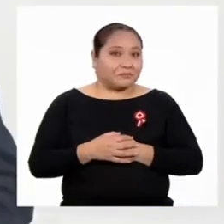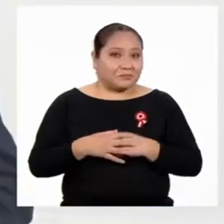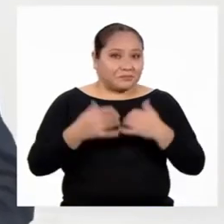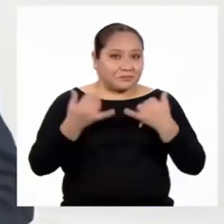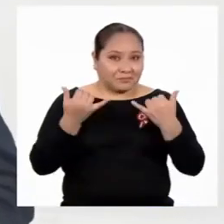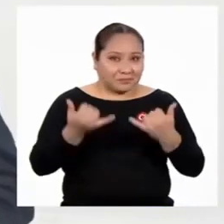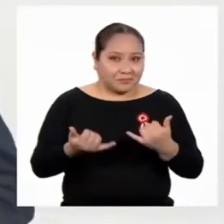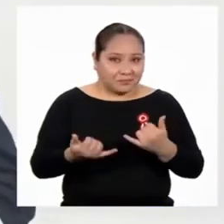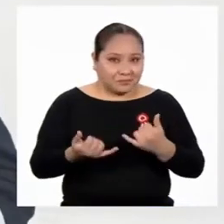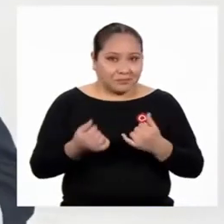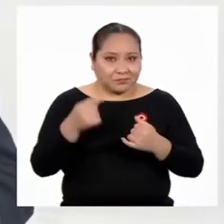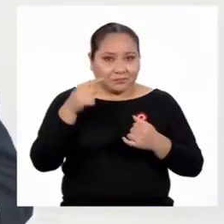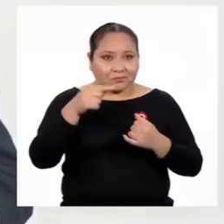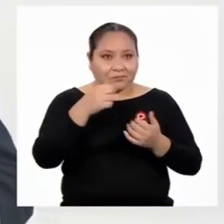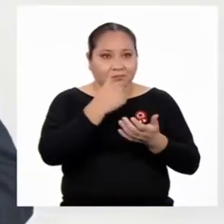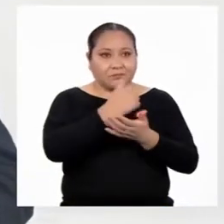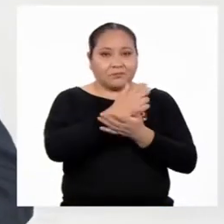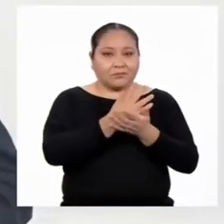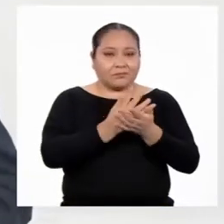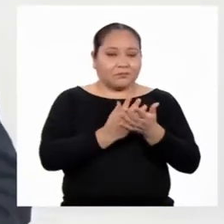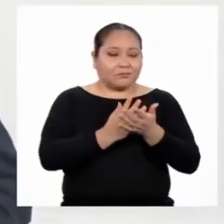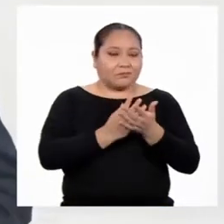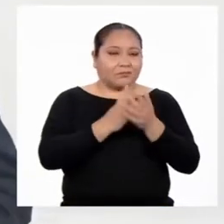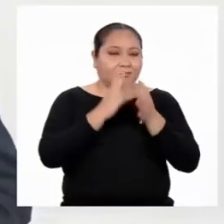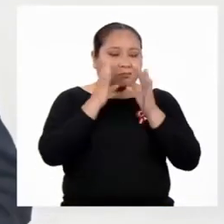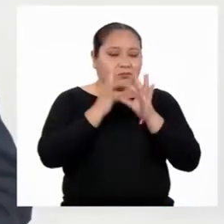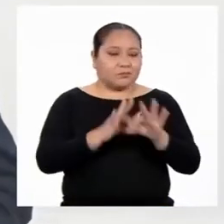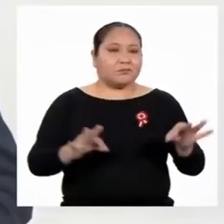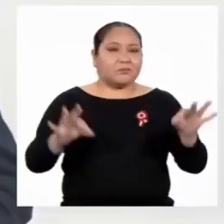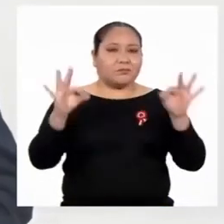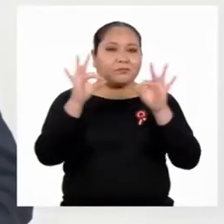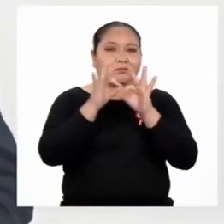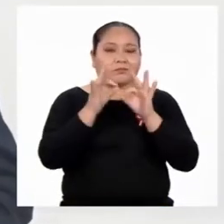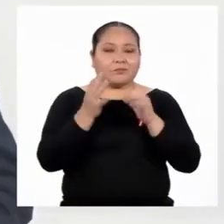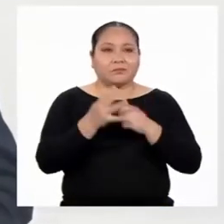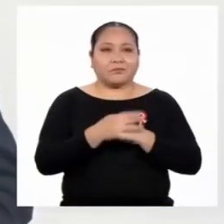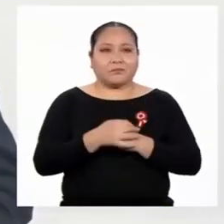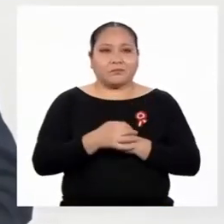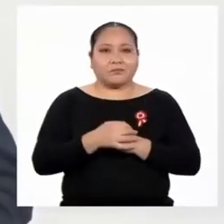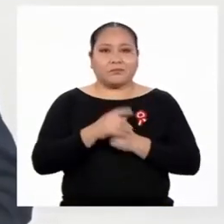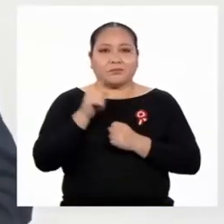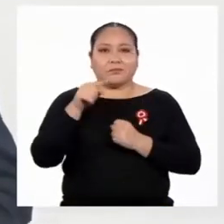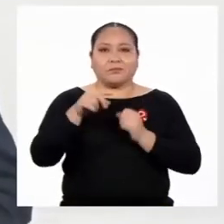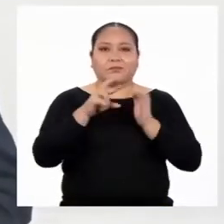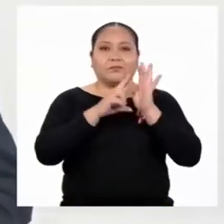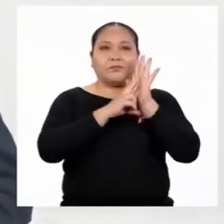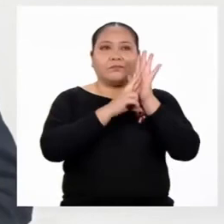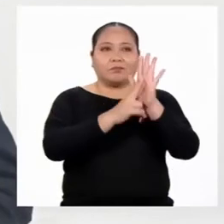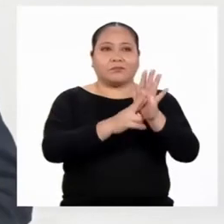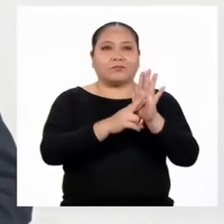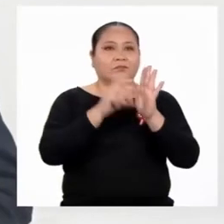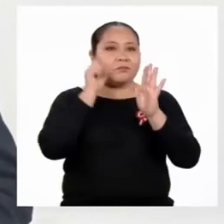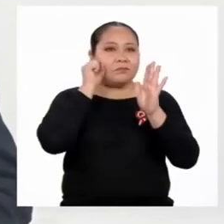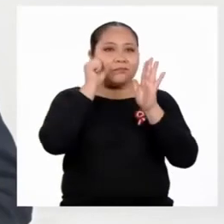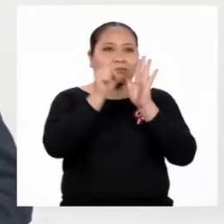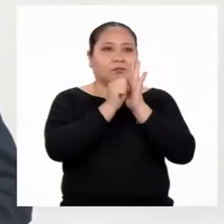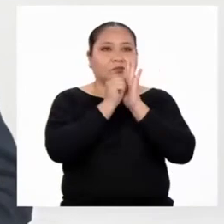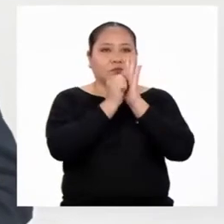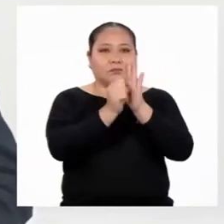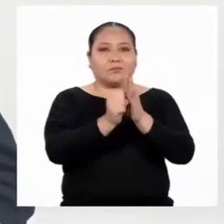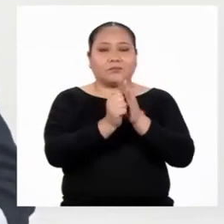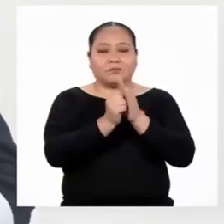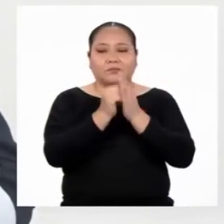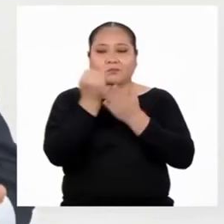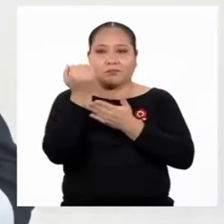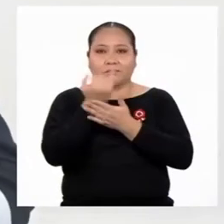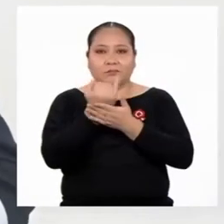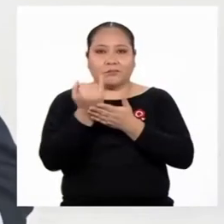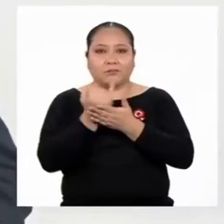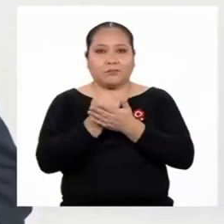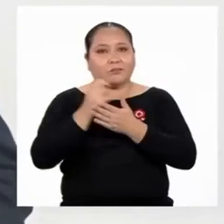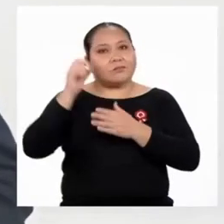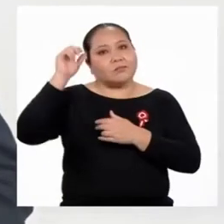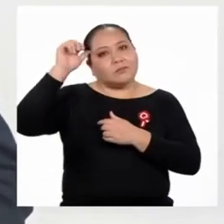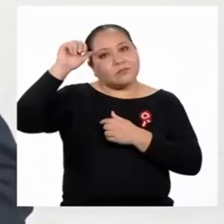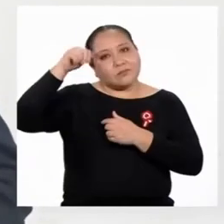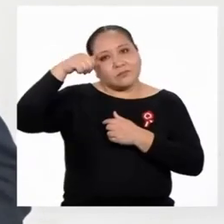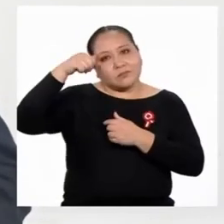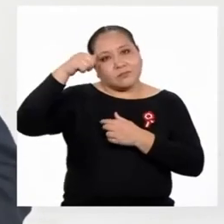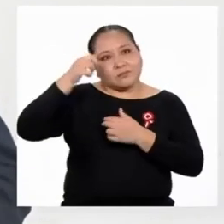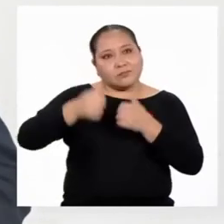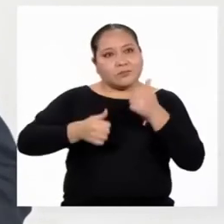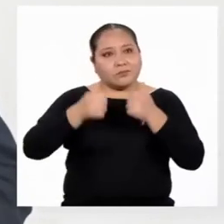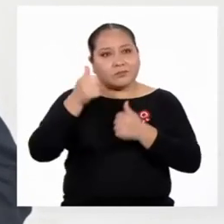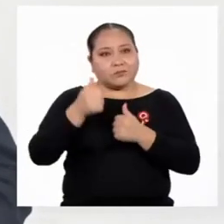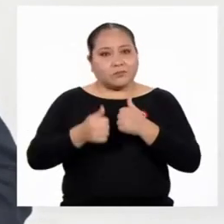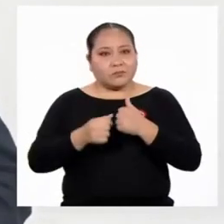Ahora toca una parte sumamente importante, su representación simbólica y gráfica. ¿Recuerdas cuál